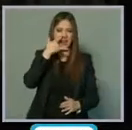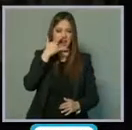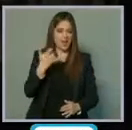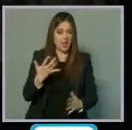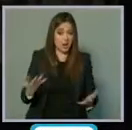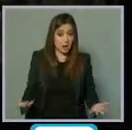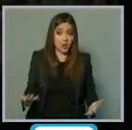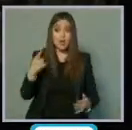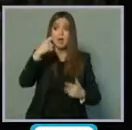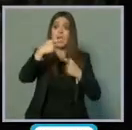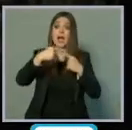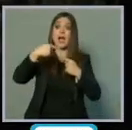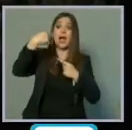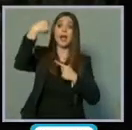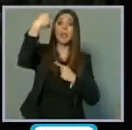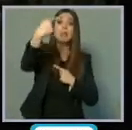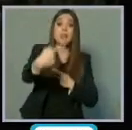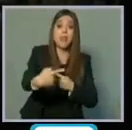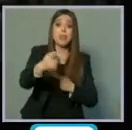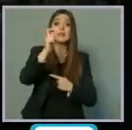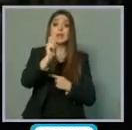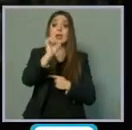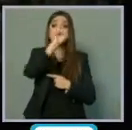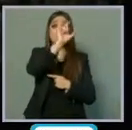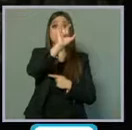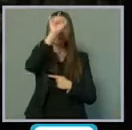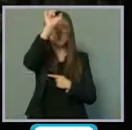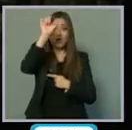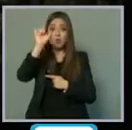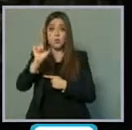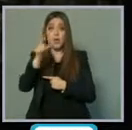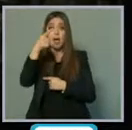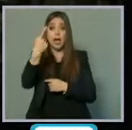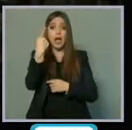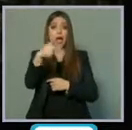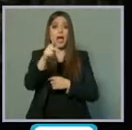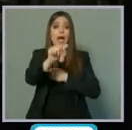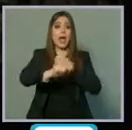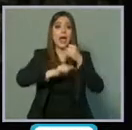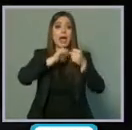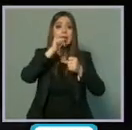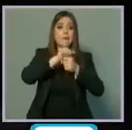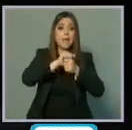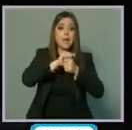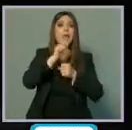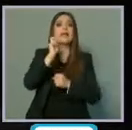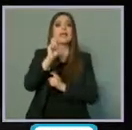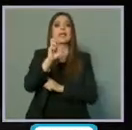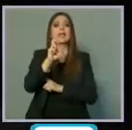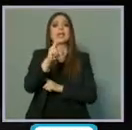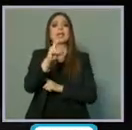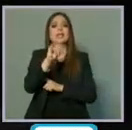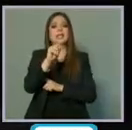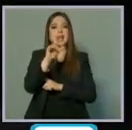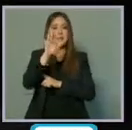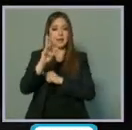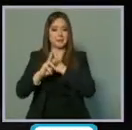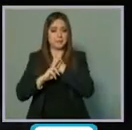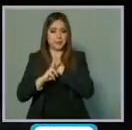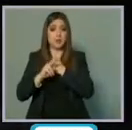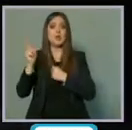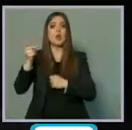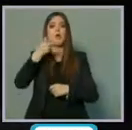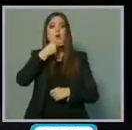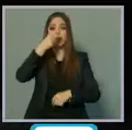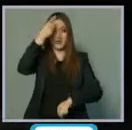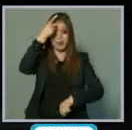que se ve atrás ahí en el fondo son los animalitos de cristal. Bueno, son unas grandes actuaciones que de verdad yo les recomiendo que vayan a ver. Dirige Diego del Río, que es